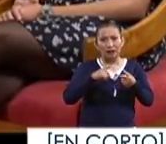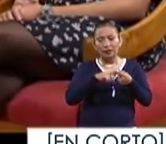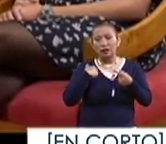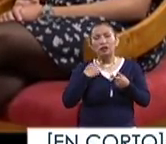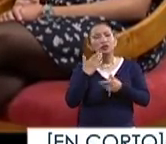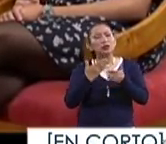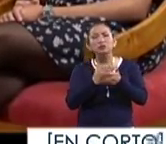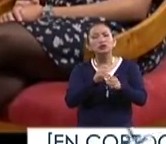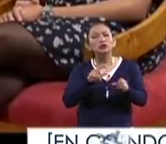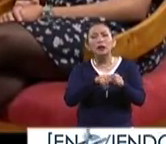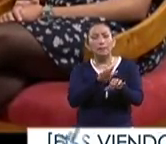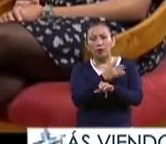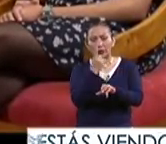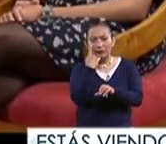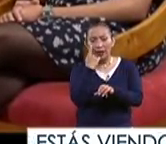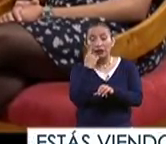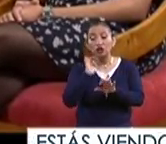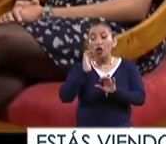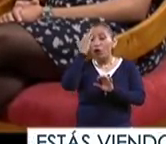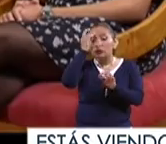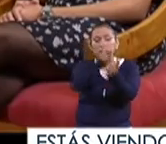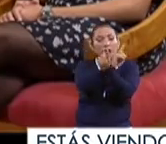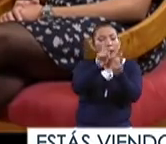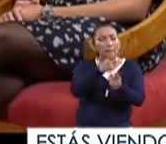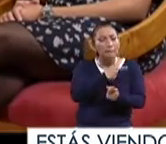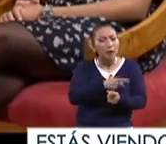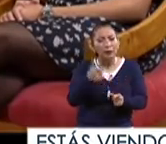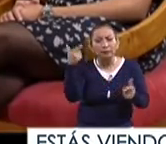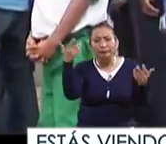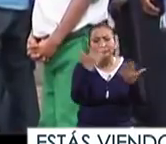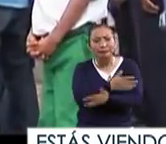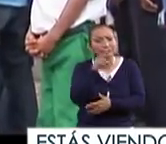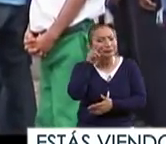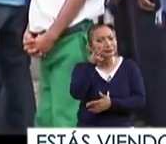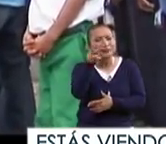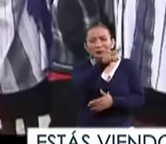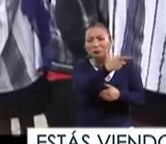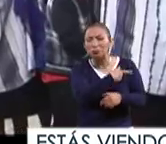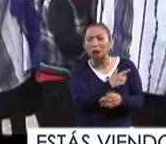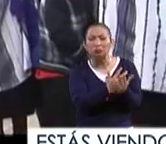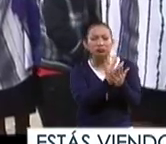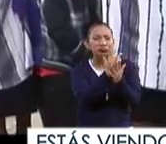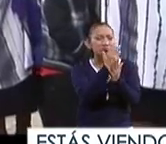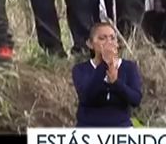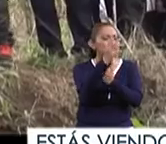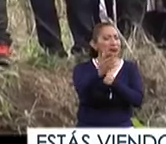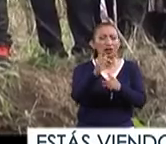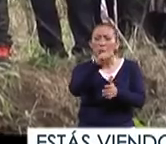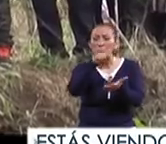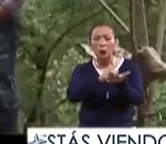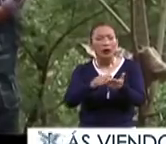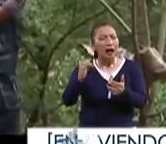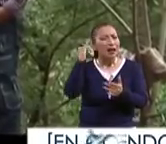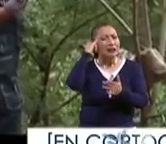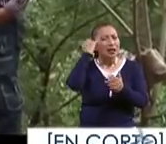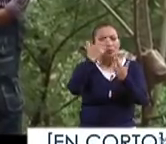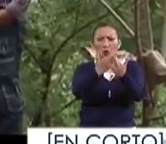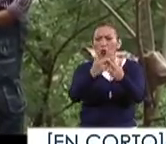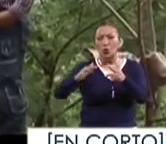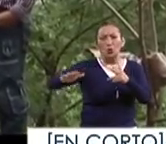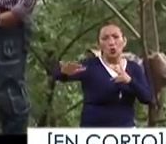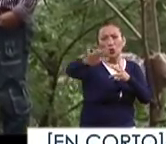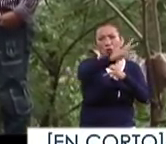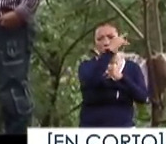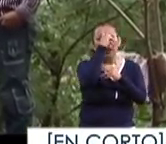social? Porque conocí a la gente, la pobreza extrema. La zona indígena más rica de